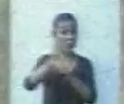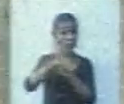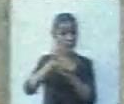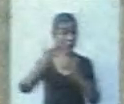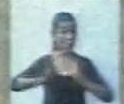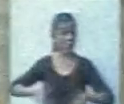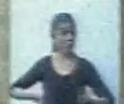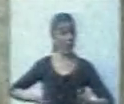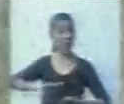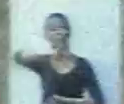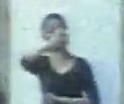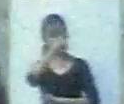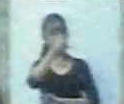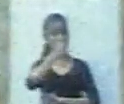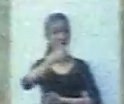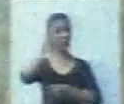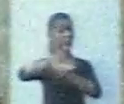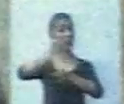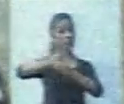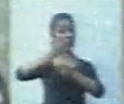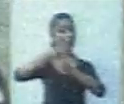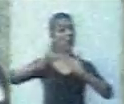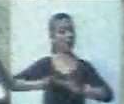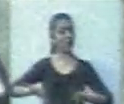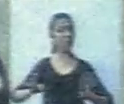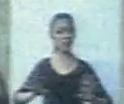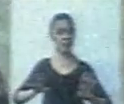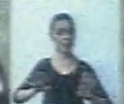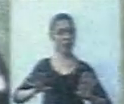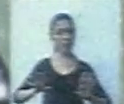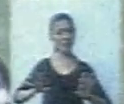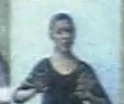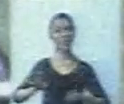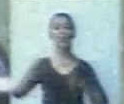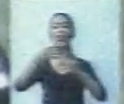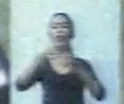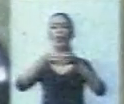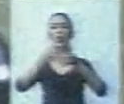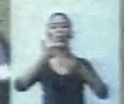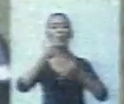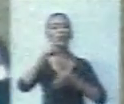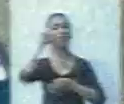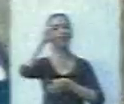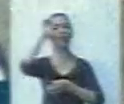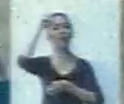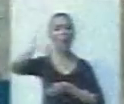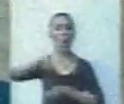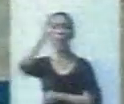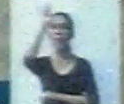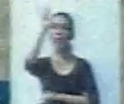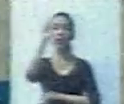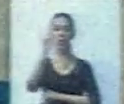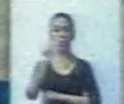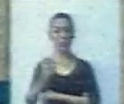bueno, este gremio siempre hace su asamblea los días miércoles y que nos gustaría que